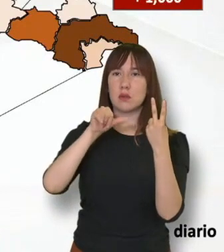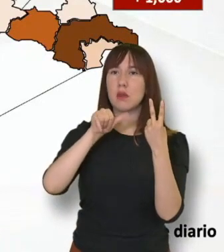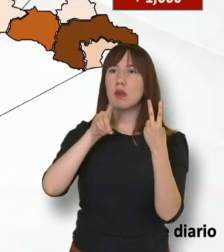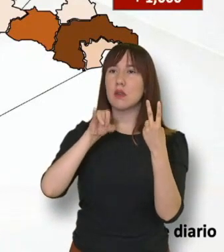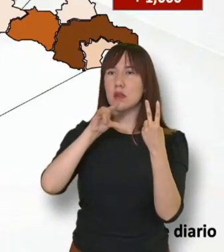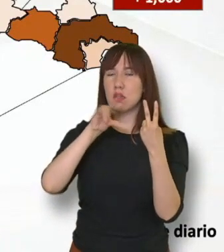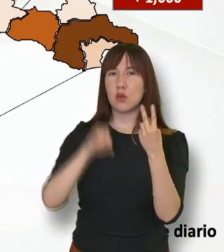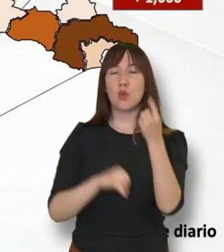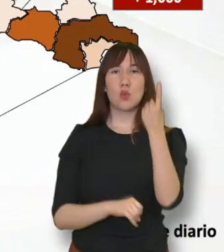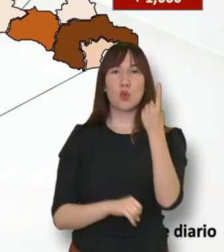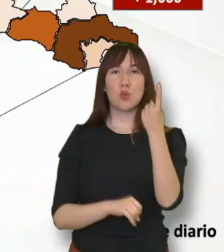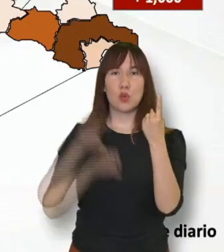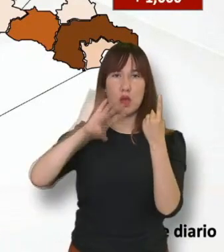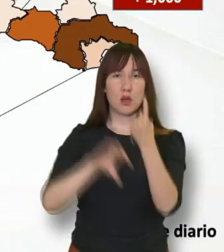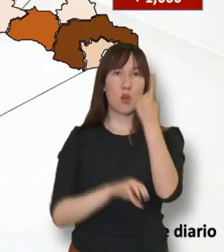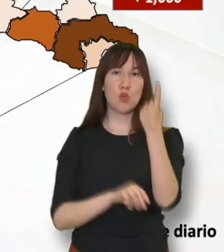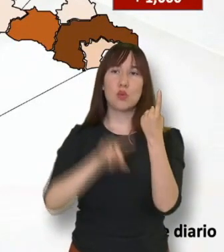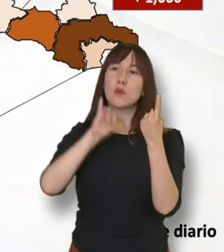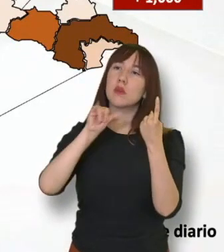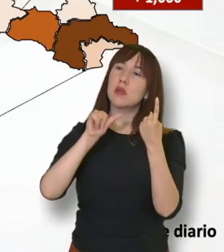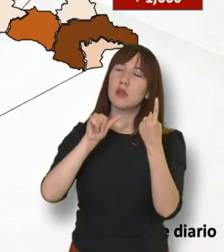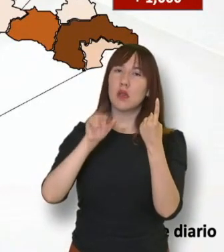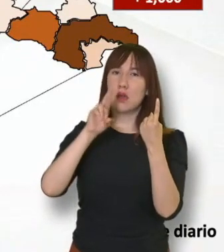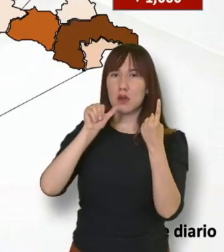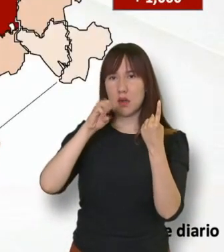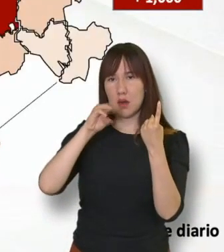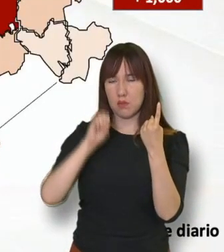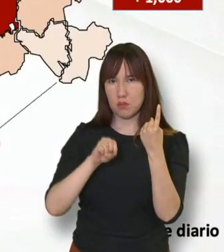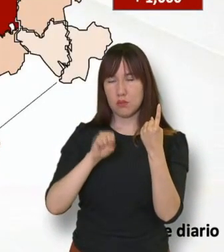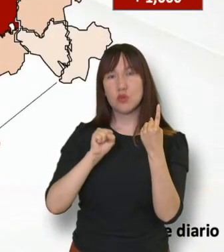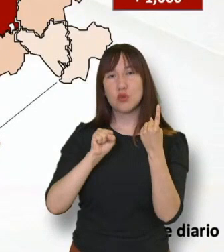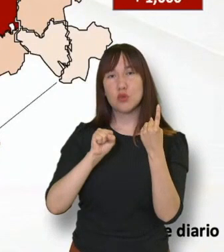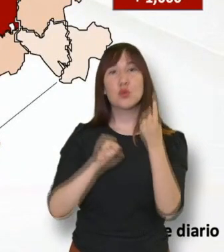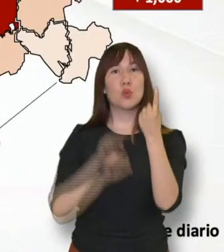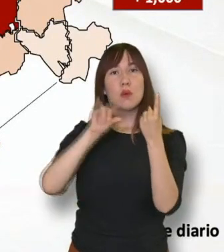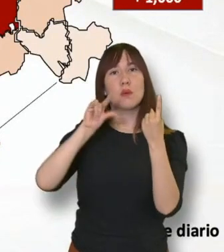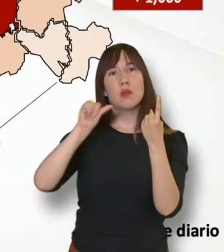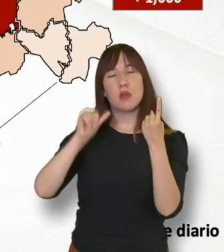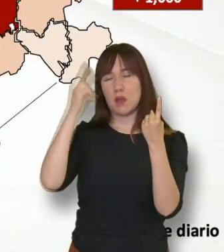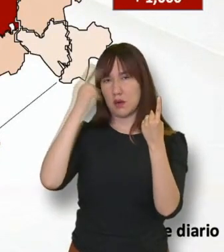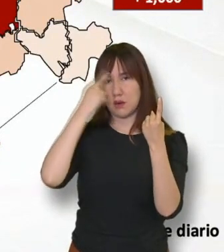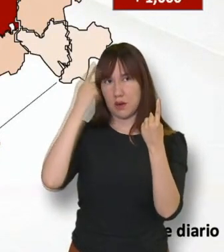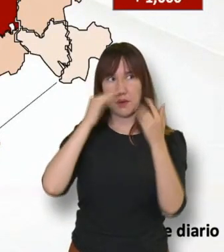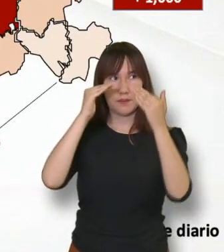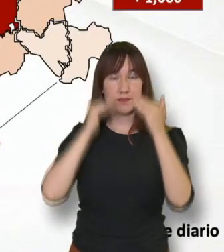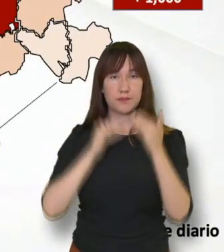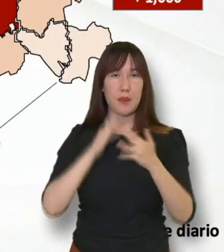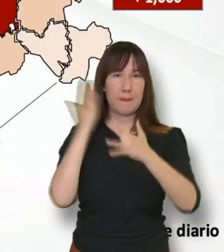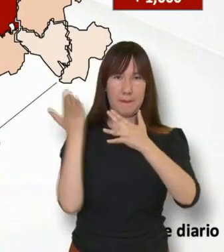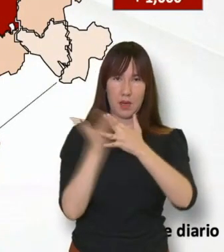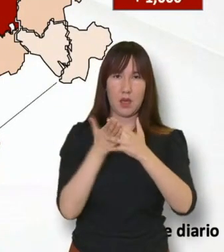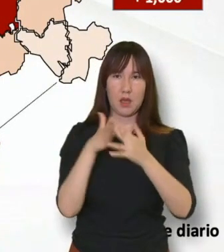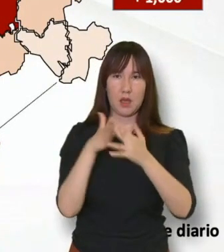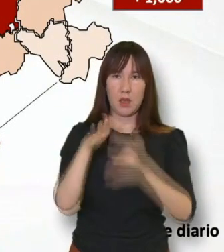salinas uno en villa de ramos y uno en villa de reyes y también en la zona media que es de las donde pues ha continuado está